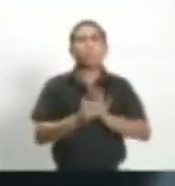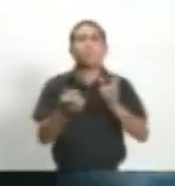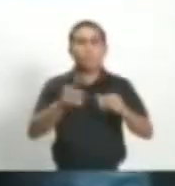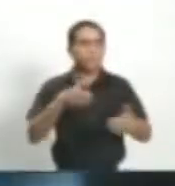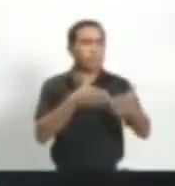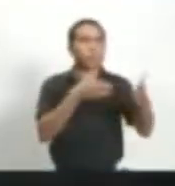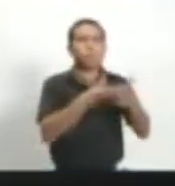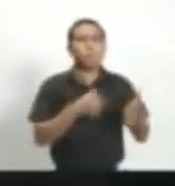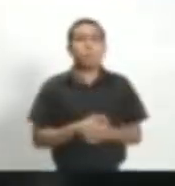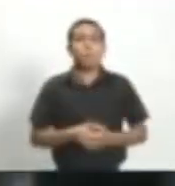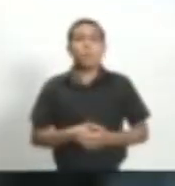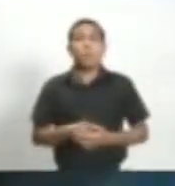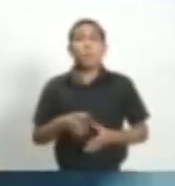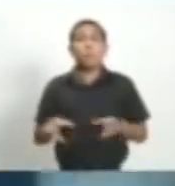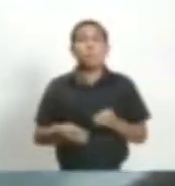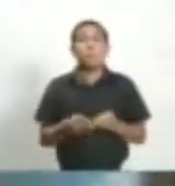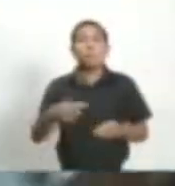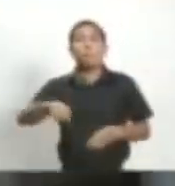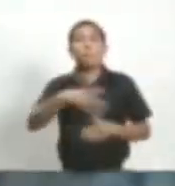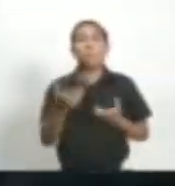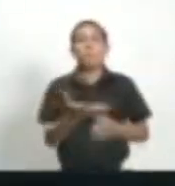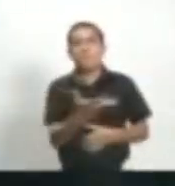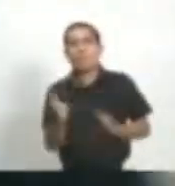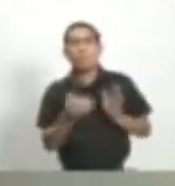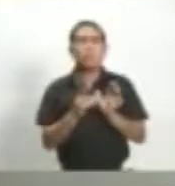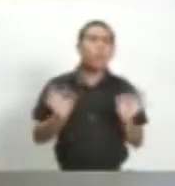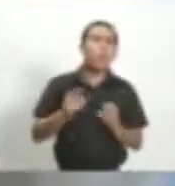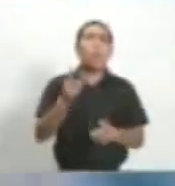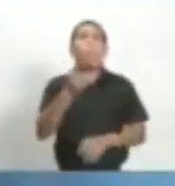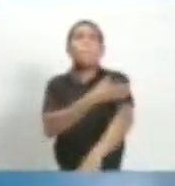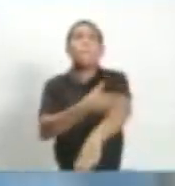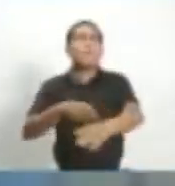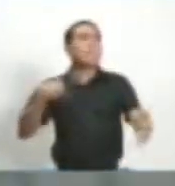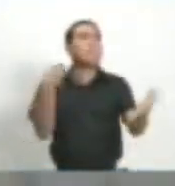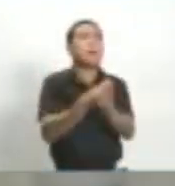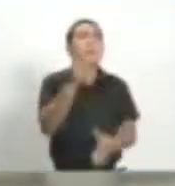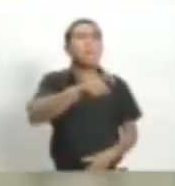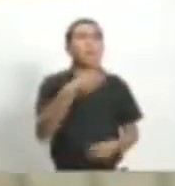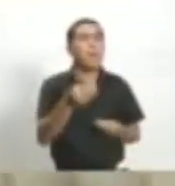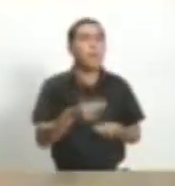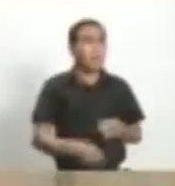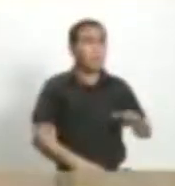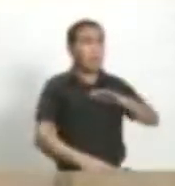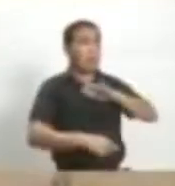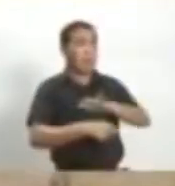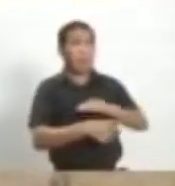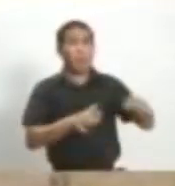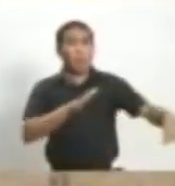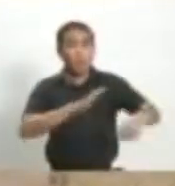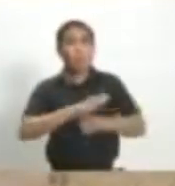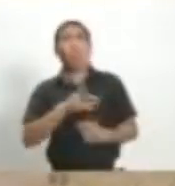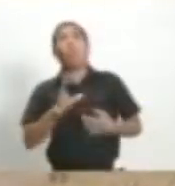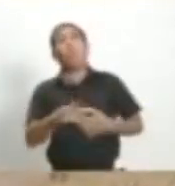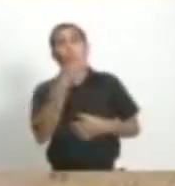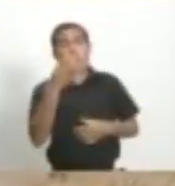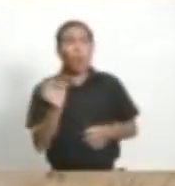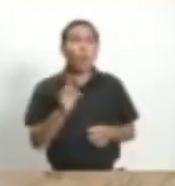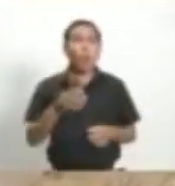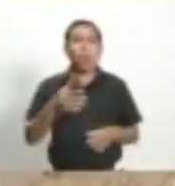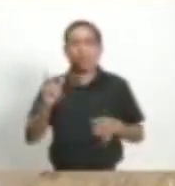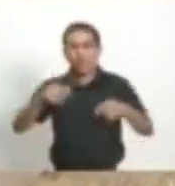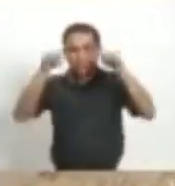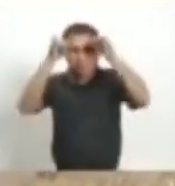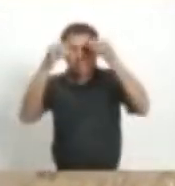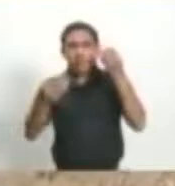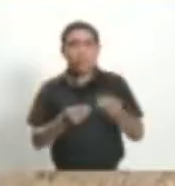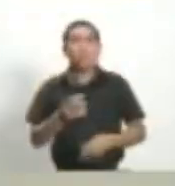económicas oscilaban entre 500 mil y 1 millón de pesos de acuerdo a la condición que pudiesen tener las víctimas, y en algunos casos le quitaban el ganado o les hacían suspender